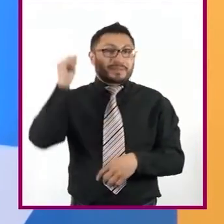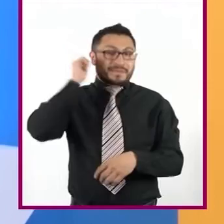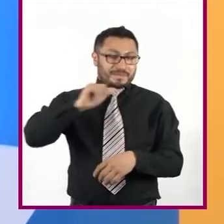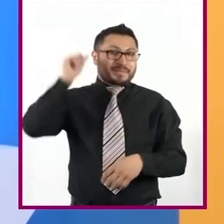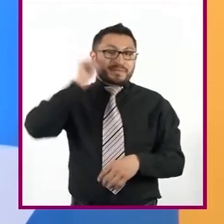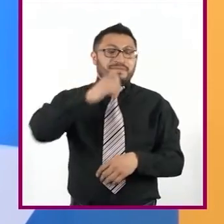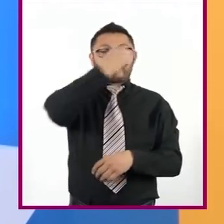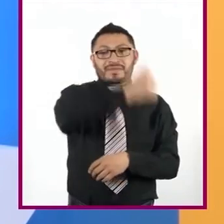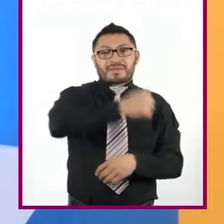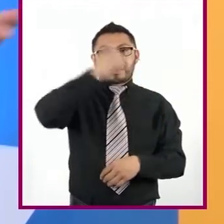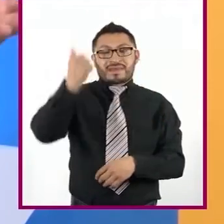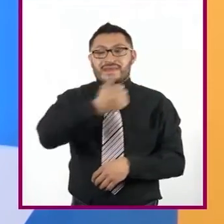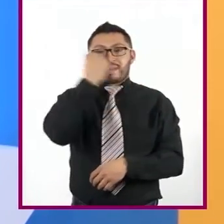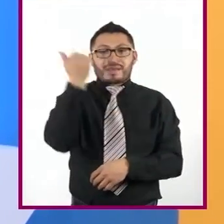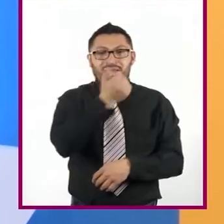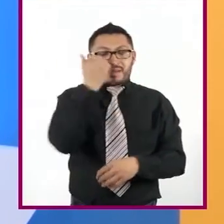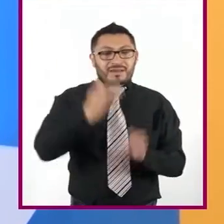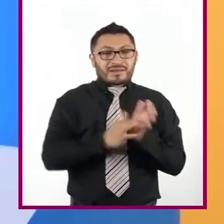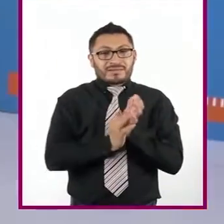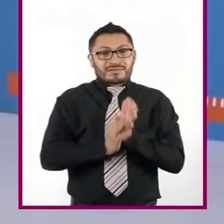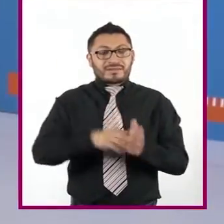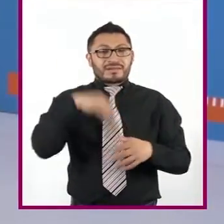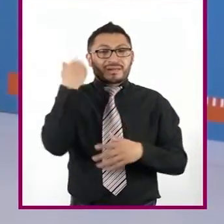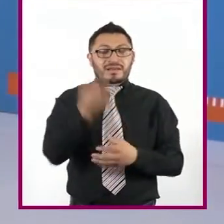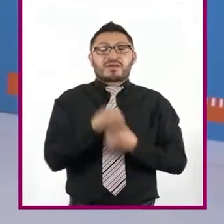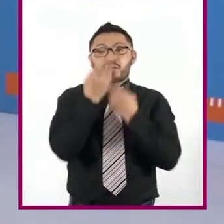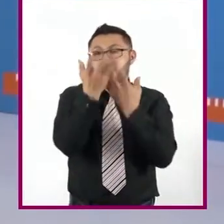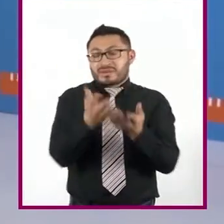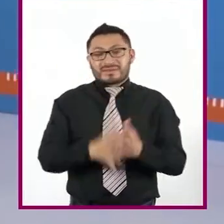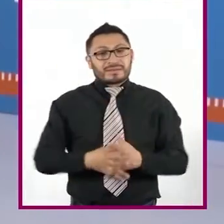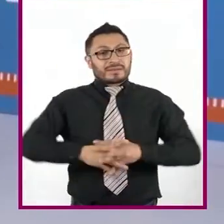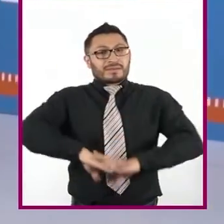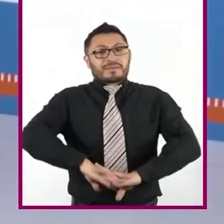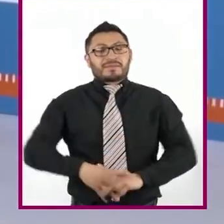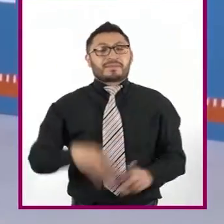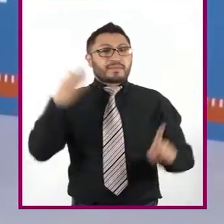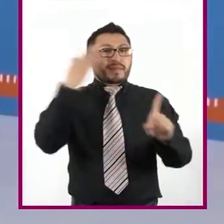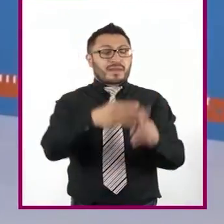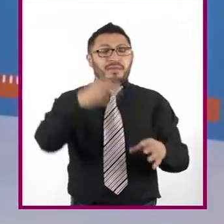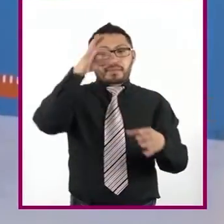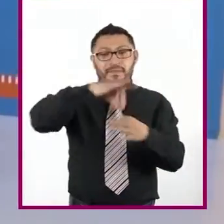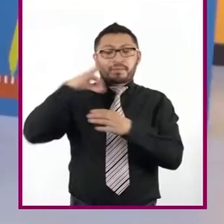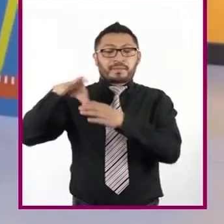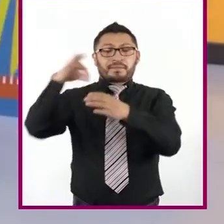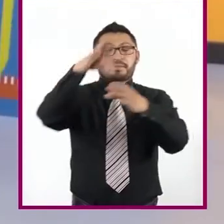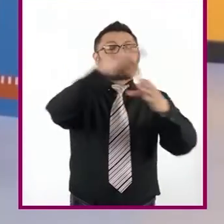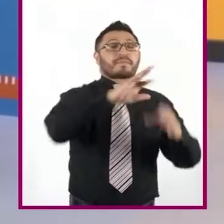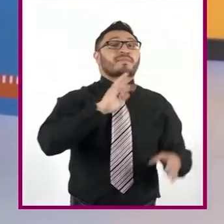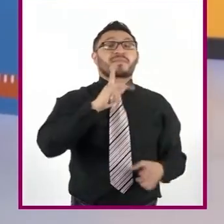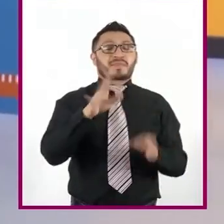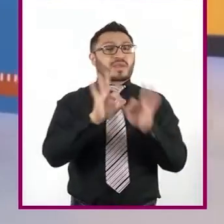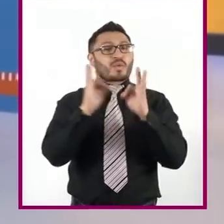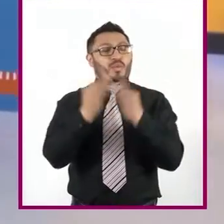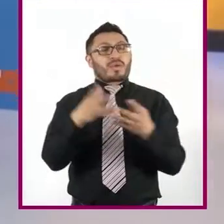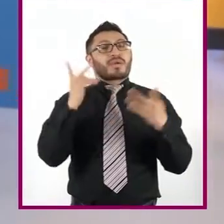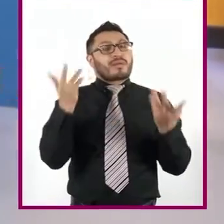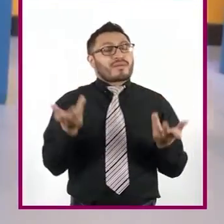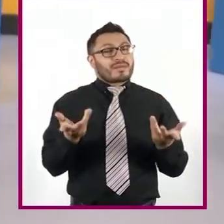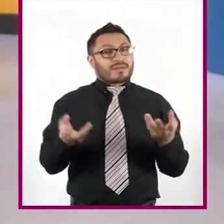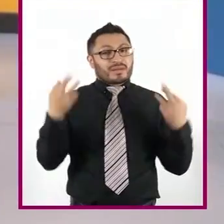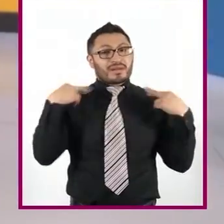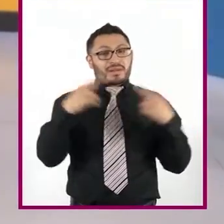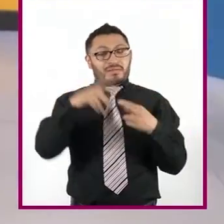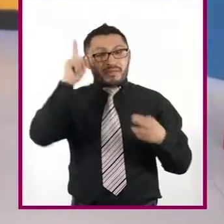cada alumna y cada alumno quería expresarse. Con el fin de que la votación se llevara de una mejor manera, la profesora de